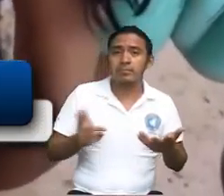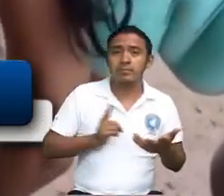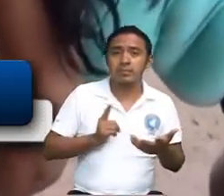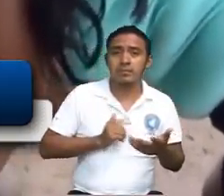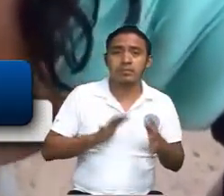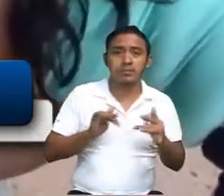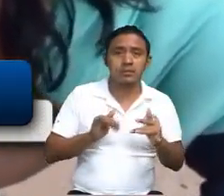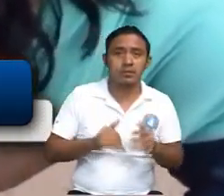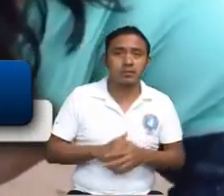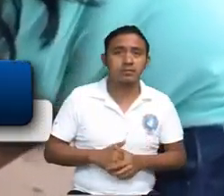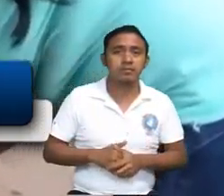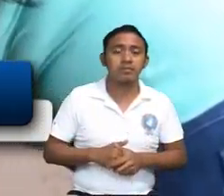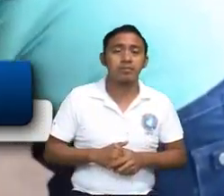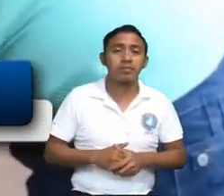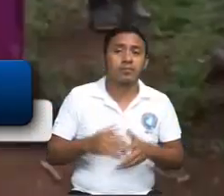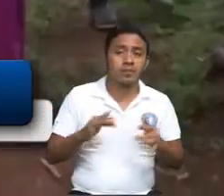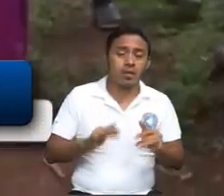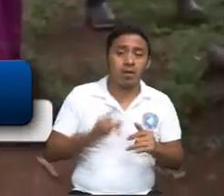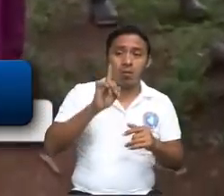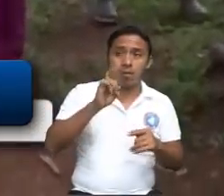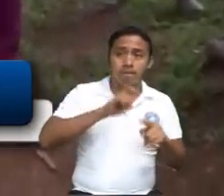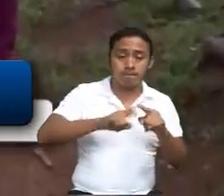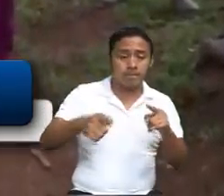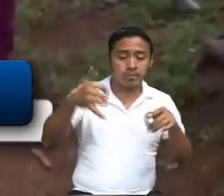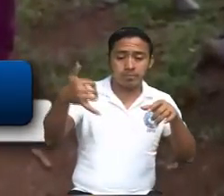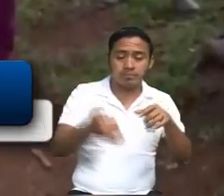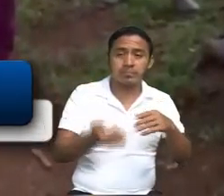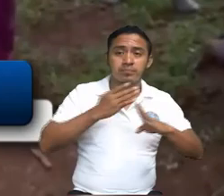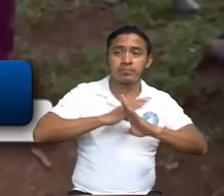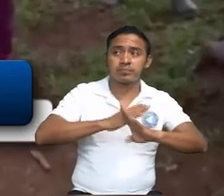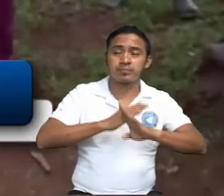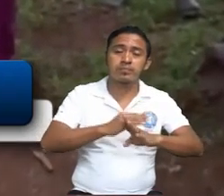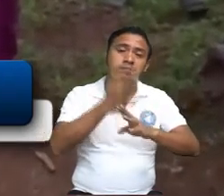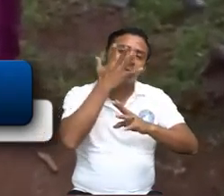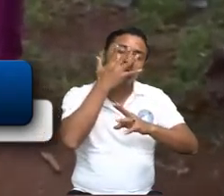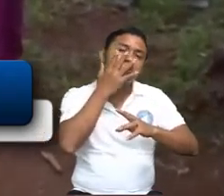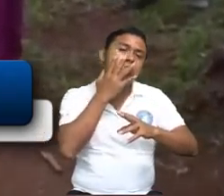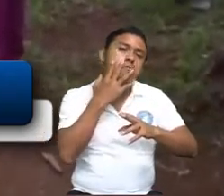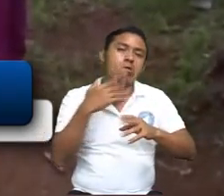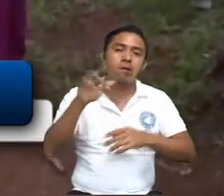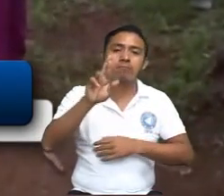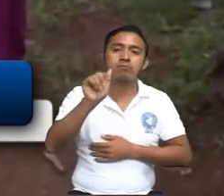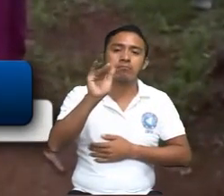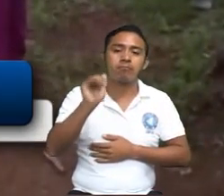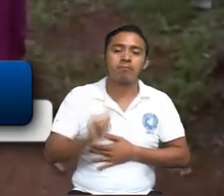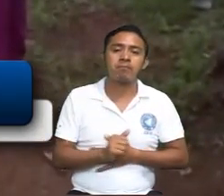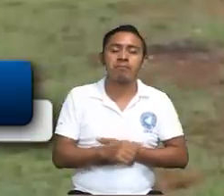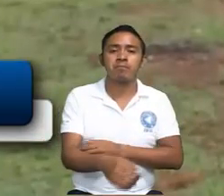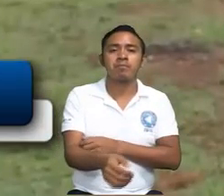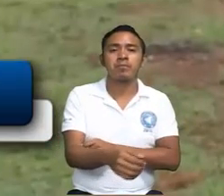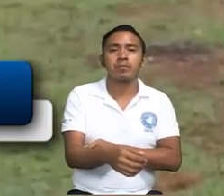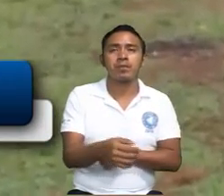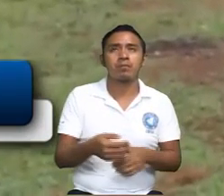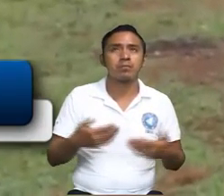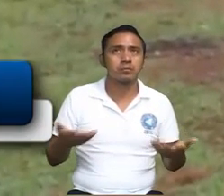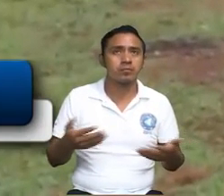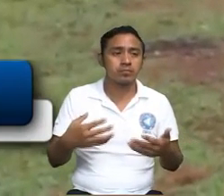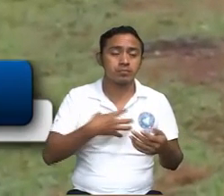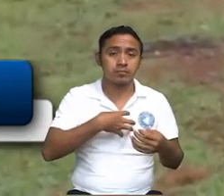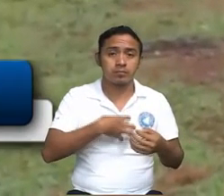podemos administrar su dosis antirrábica canina. Ahora, ¿qué pasa si el